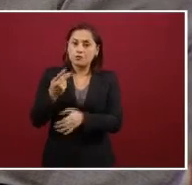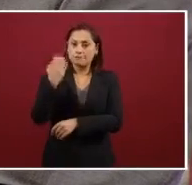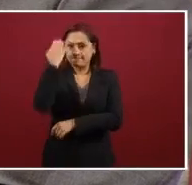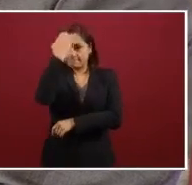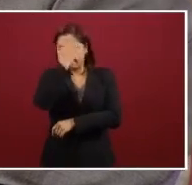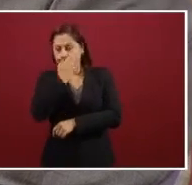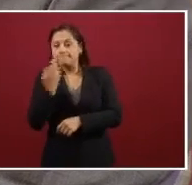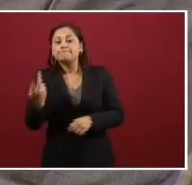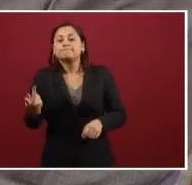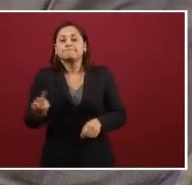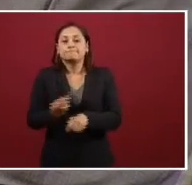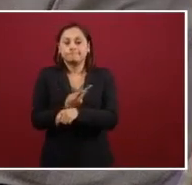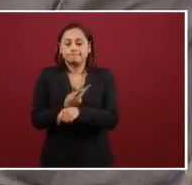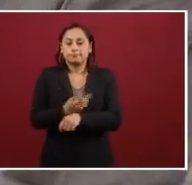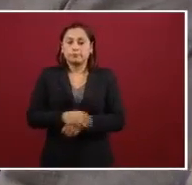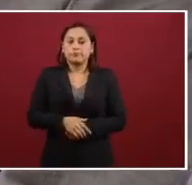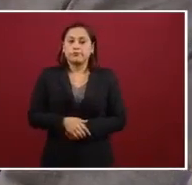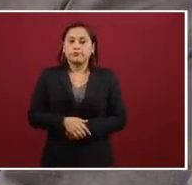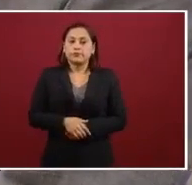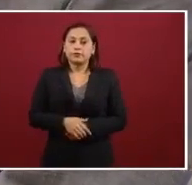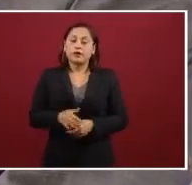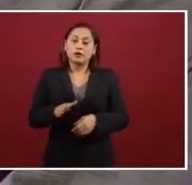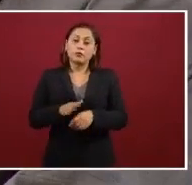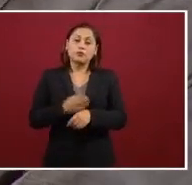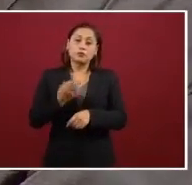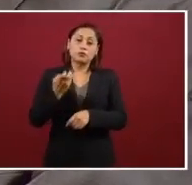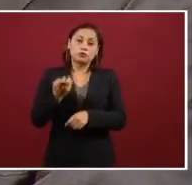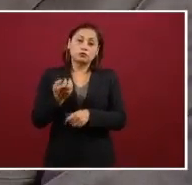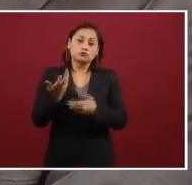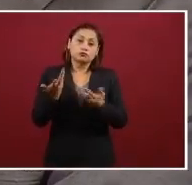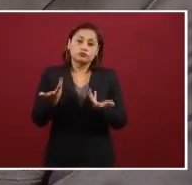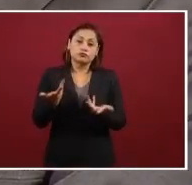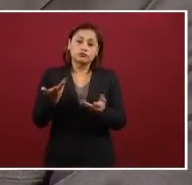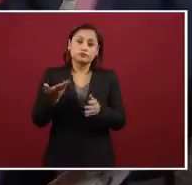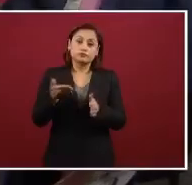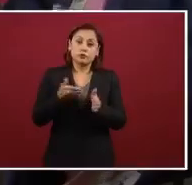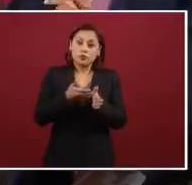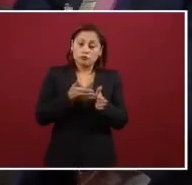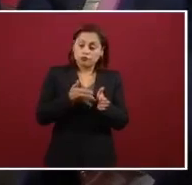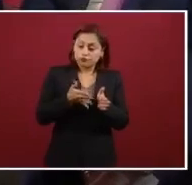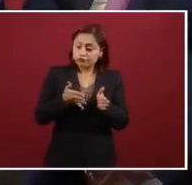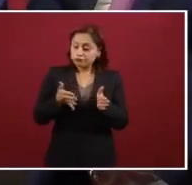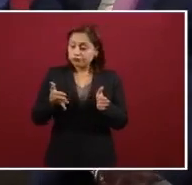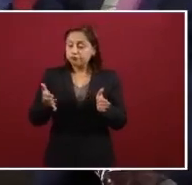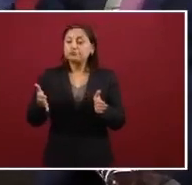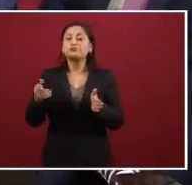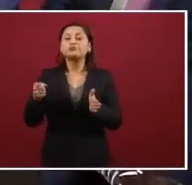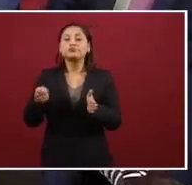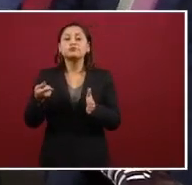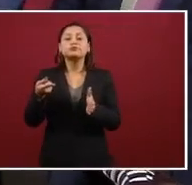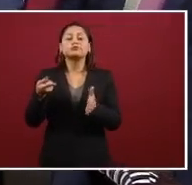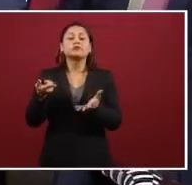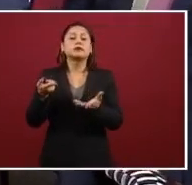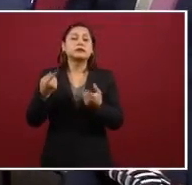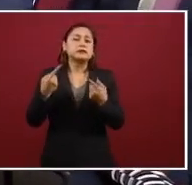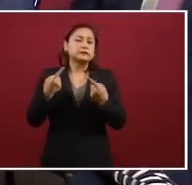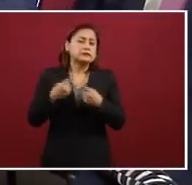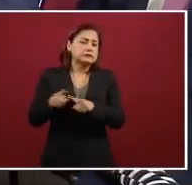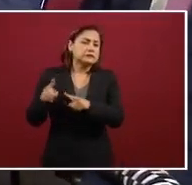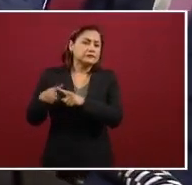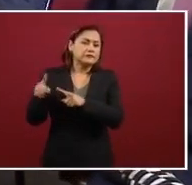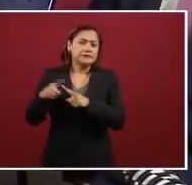evaluación. Para eso ha sido muy importante la colaboración